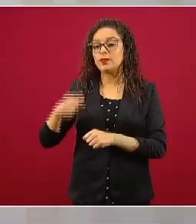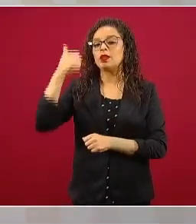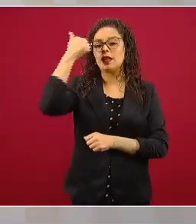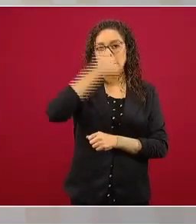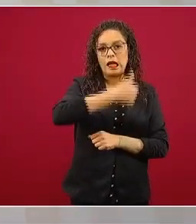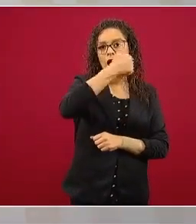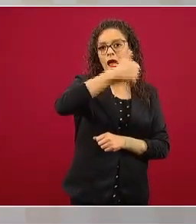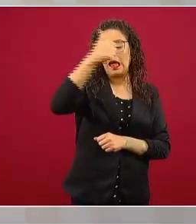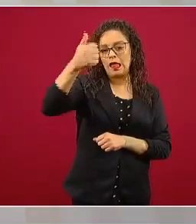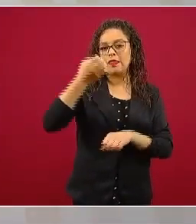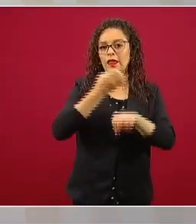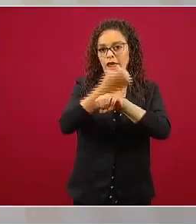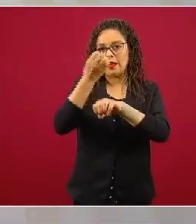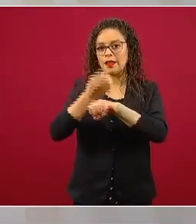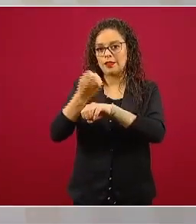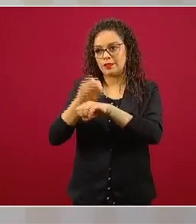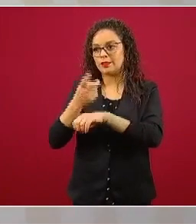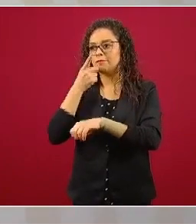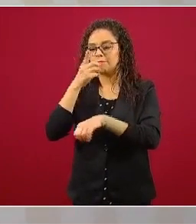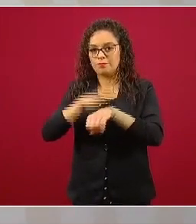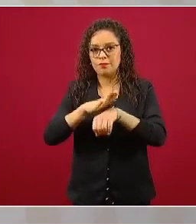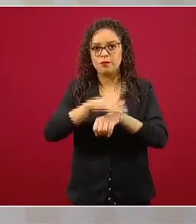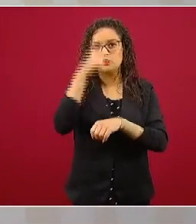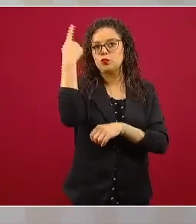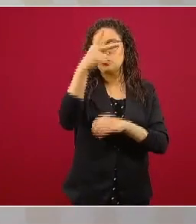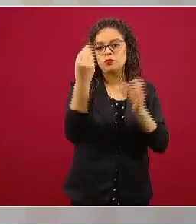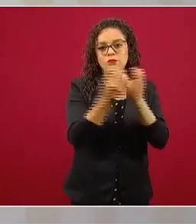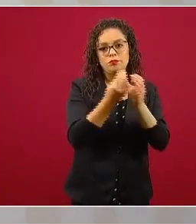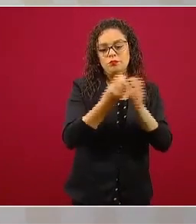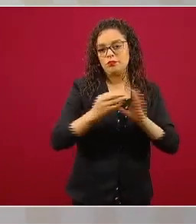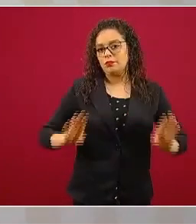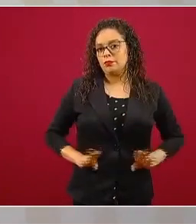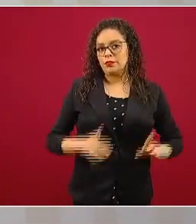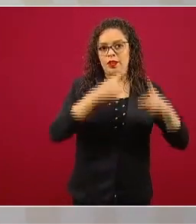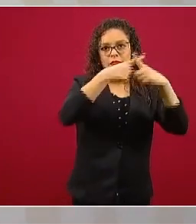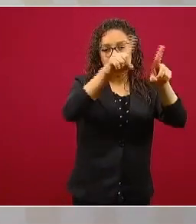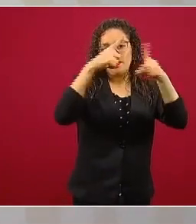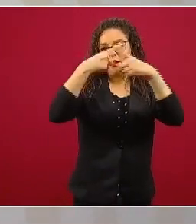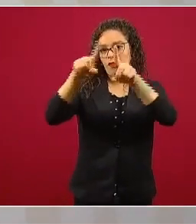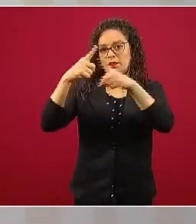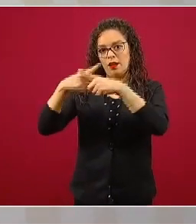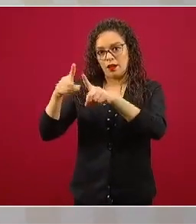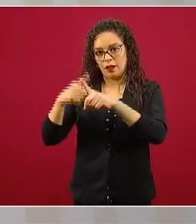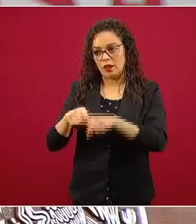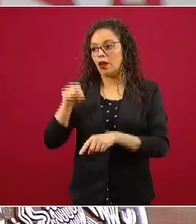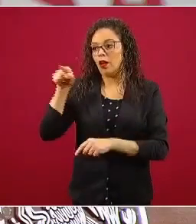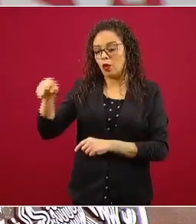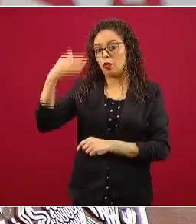¿no? Y se ha hecho un trabajo así regional.